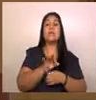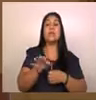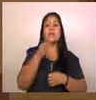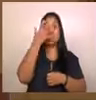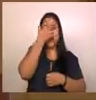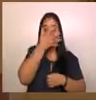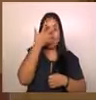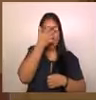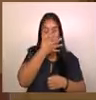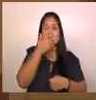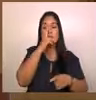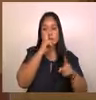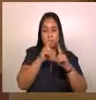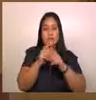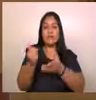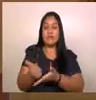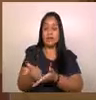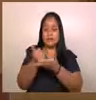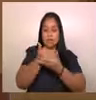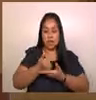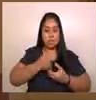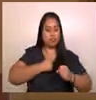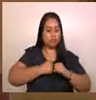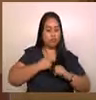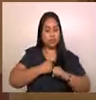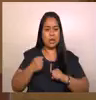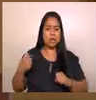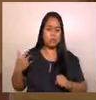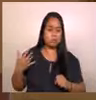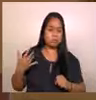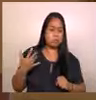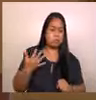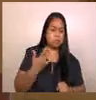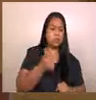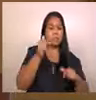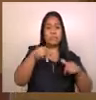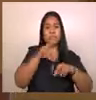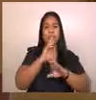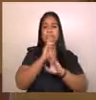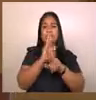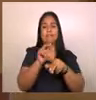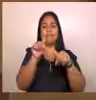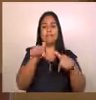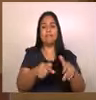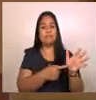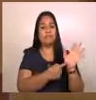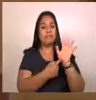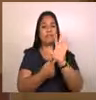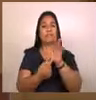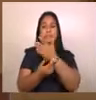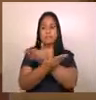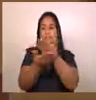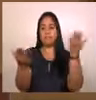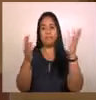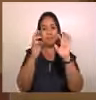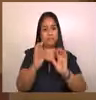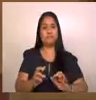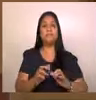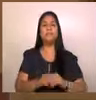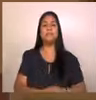colaboraron activamente para alcanzar este resultado que estará a disposición de toda la